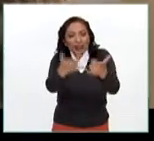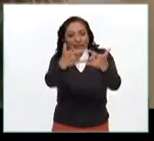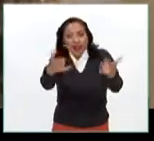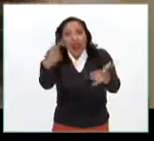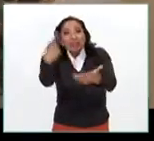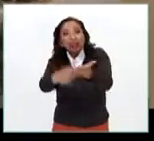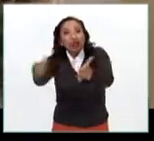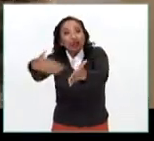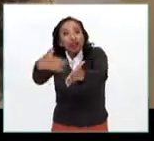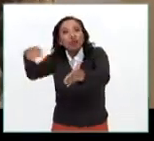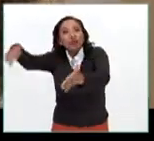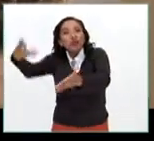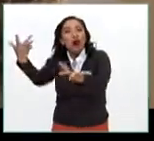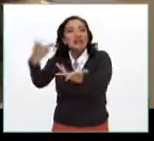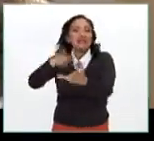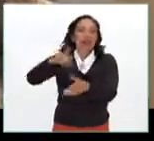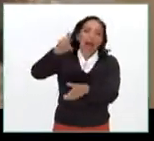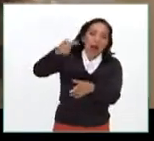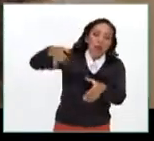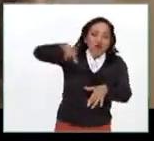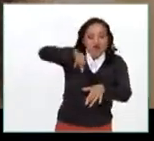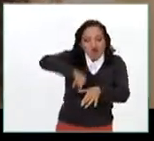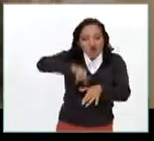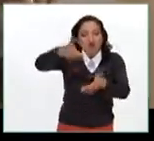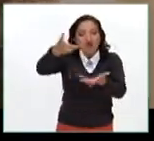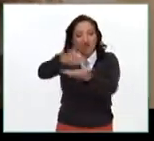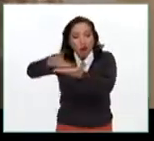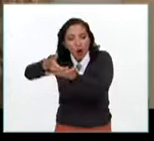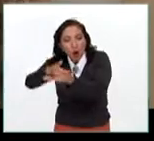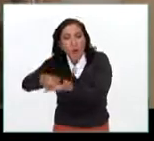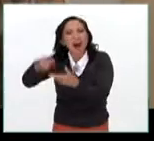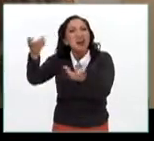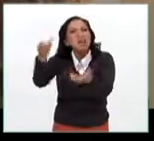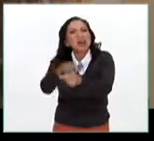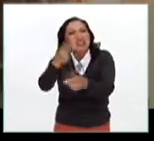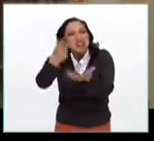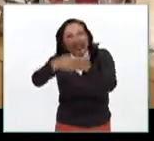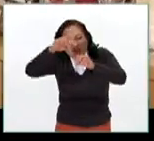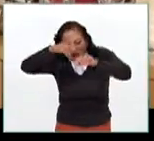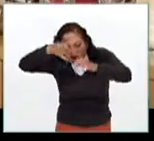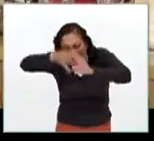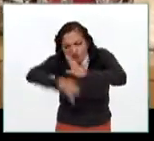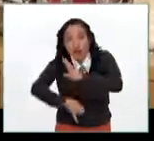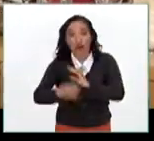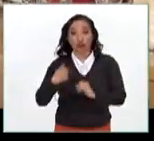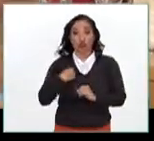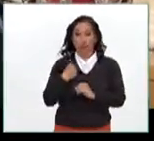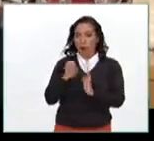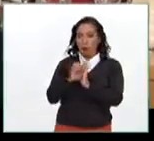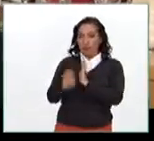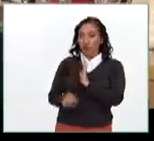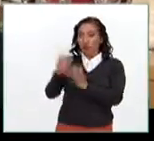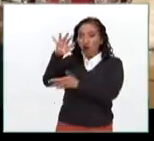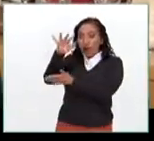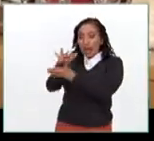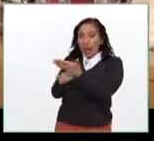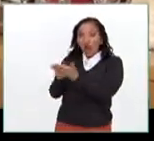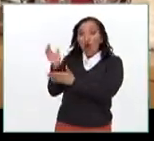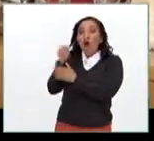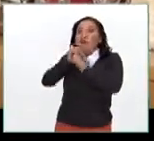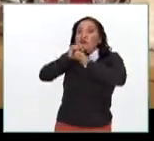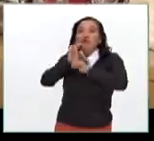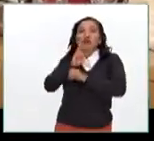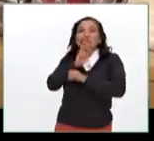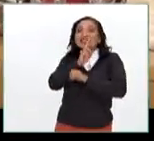en tu cocina cuando haces un agua de chía, hierves la sopa, bla, bla, bla. Hay una cosa, yo por ejemplo leo noticias